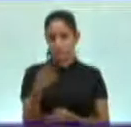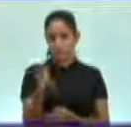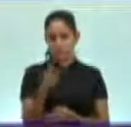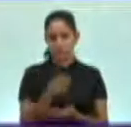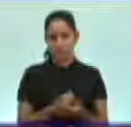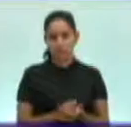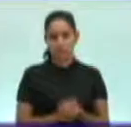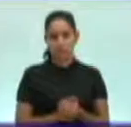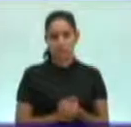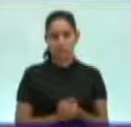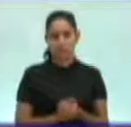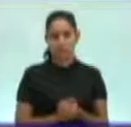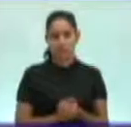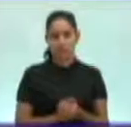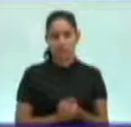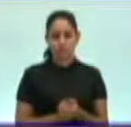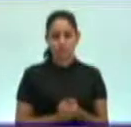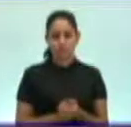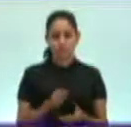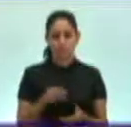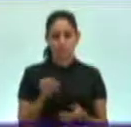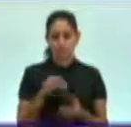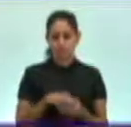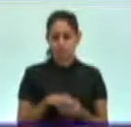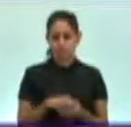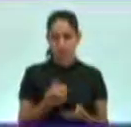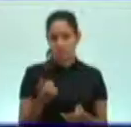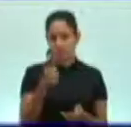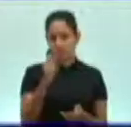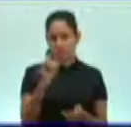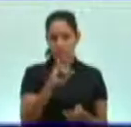tanto, esto no incluye los atributos nacionales que, como ustedes